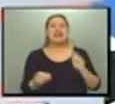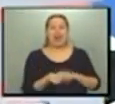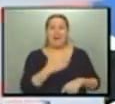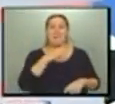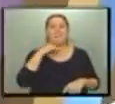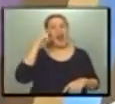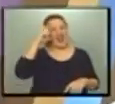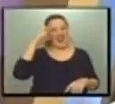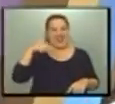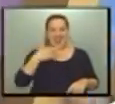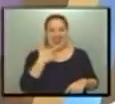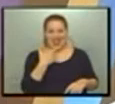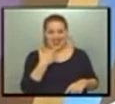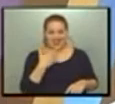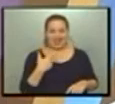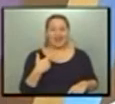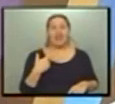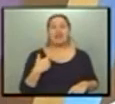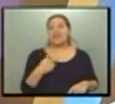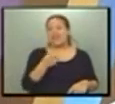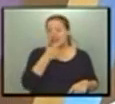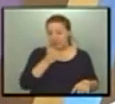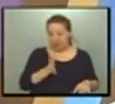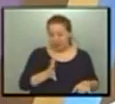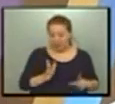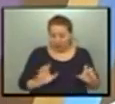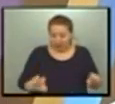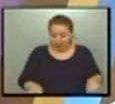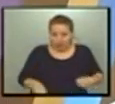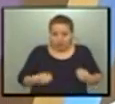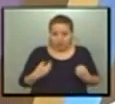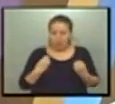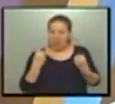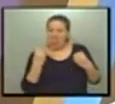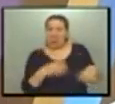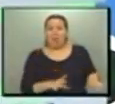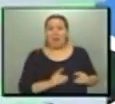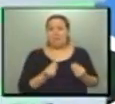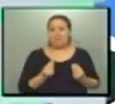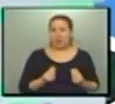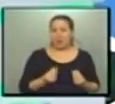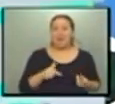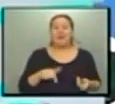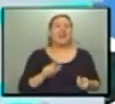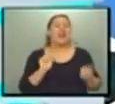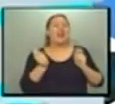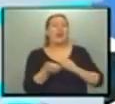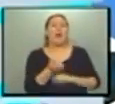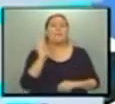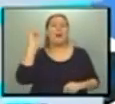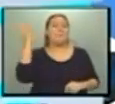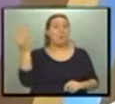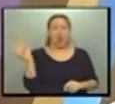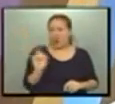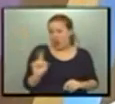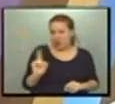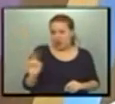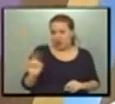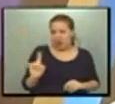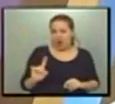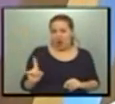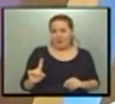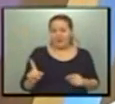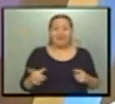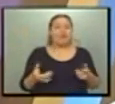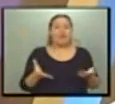teniendo el mismo. Pero, a ver, si el pantalón te entra, ¿por qué lo vas a dejar de usar? Porque va cambiando la moda. No, la moda ahora es roto, el gastado, el corte,